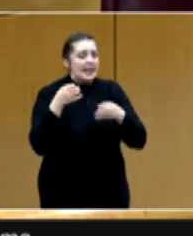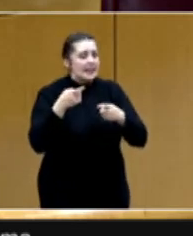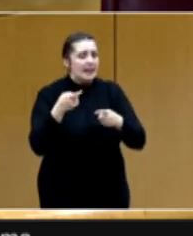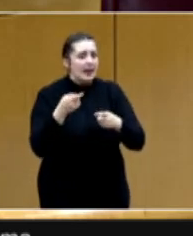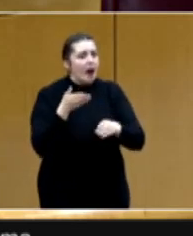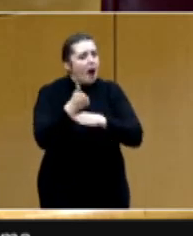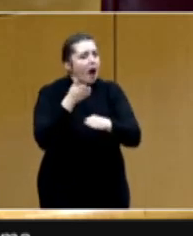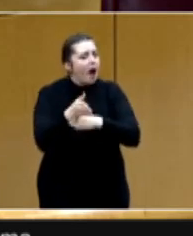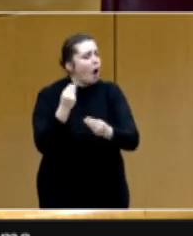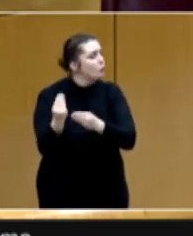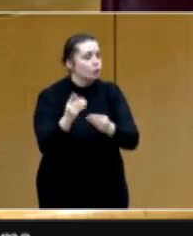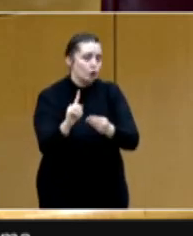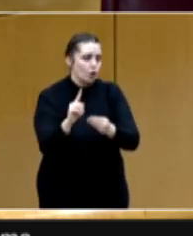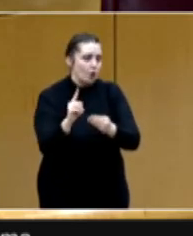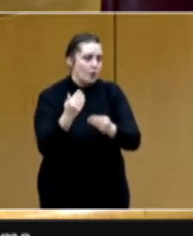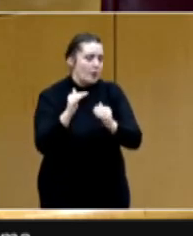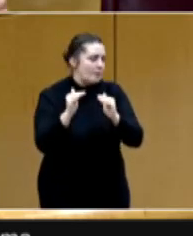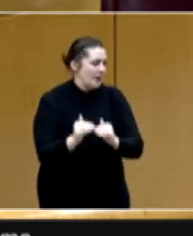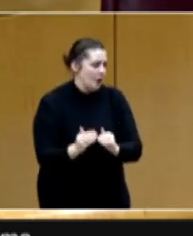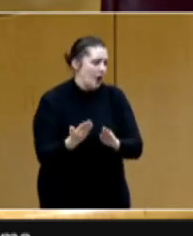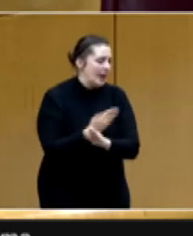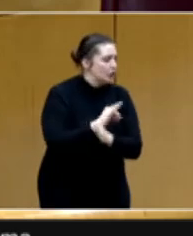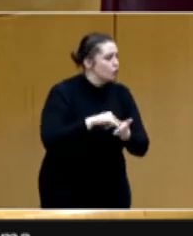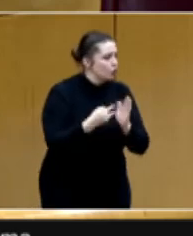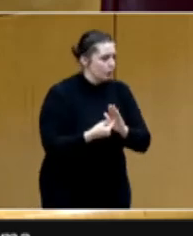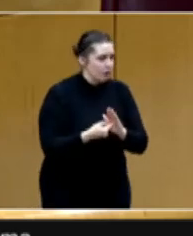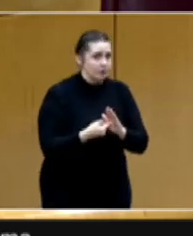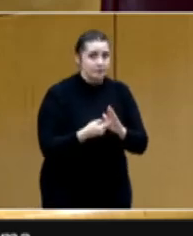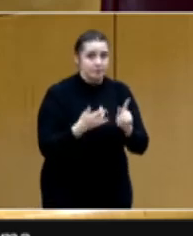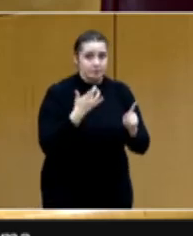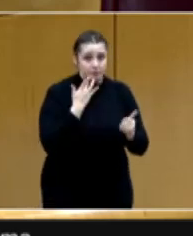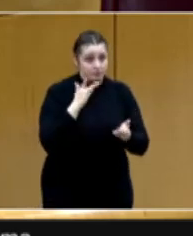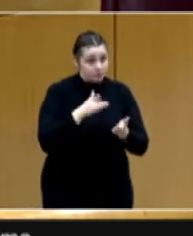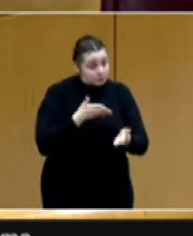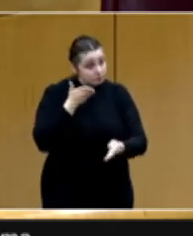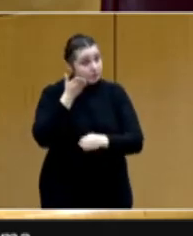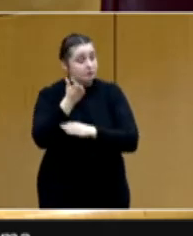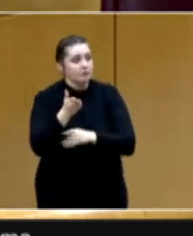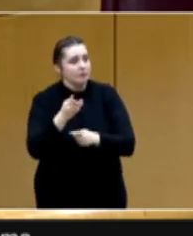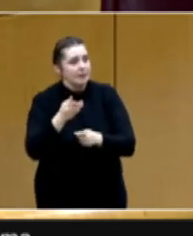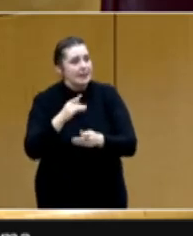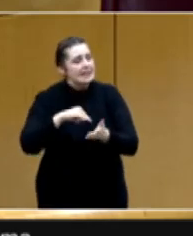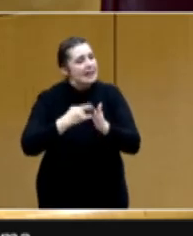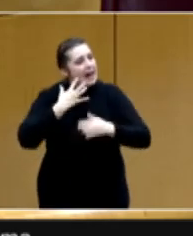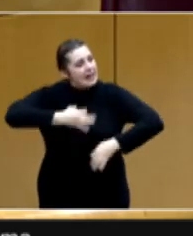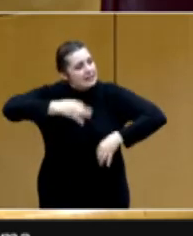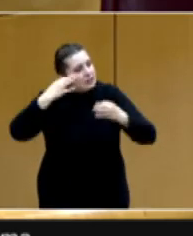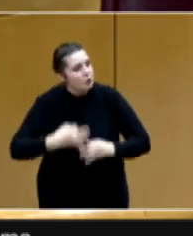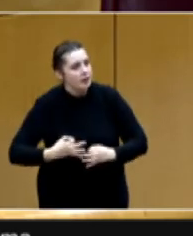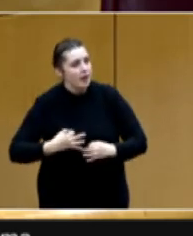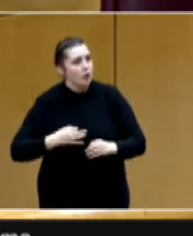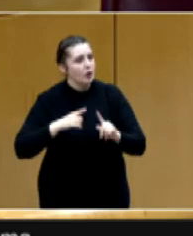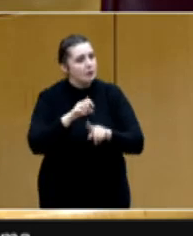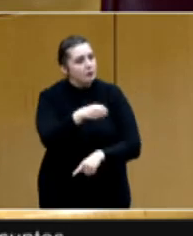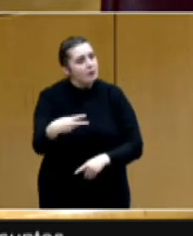de asuntos pero en aquellos que acudan hay un sistema de garantías que permiten que el resultado